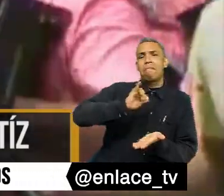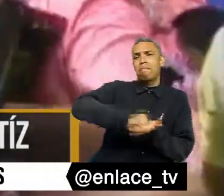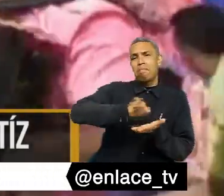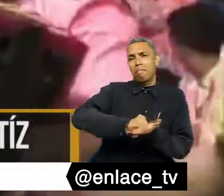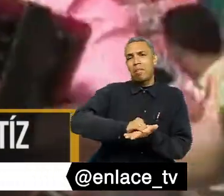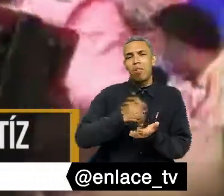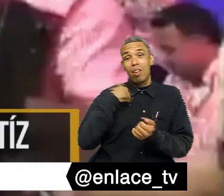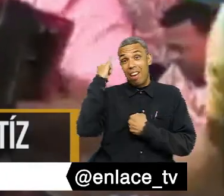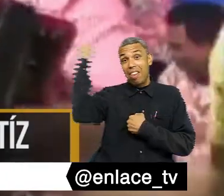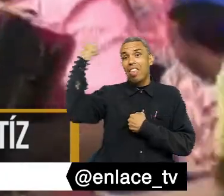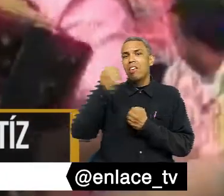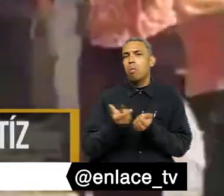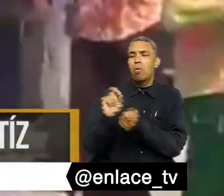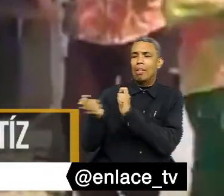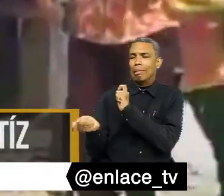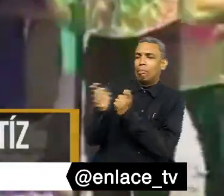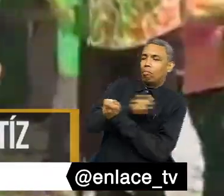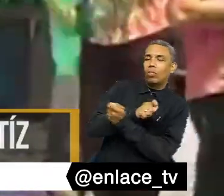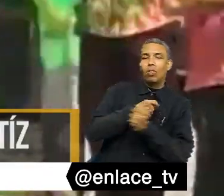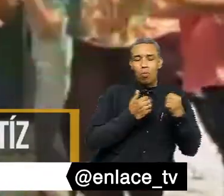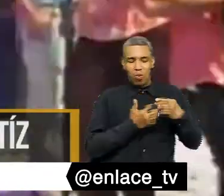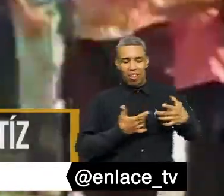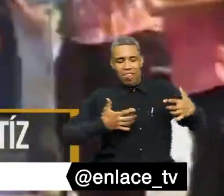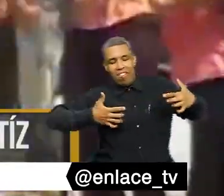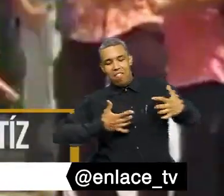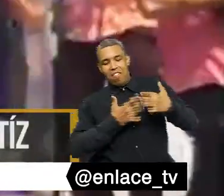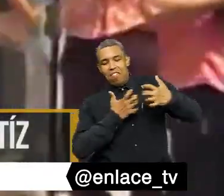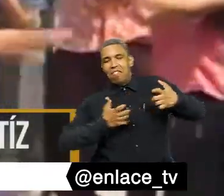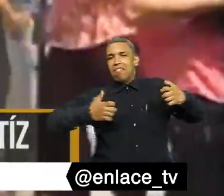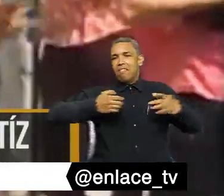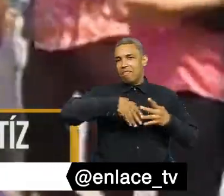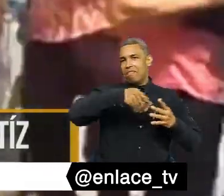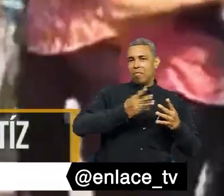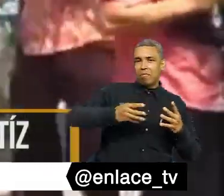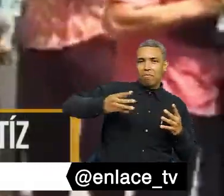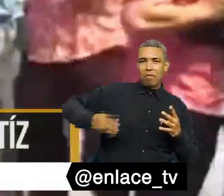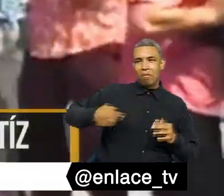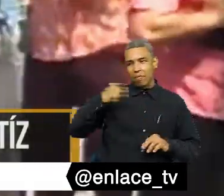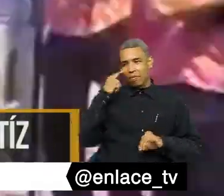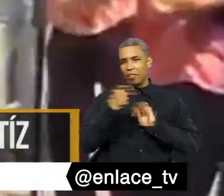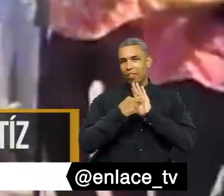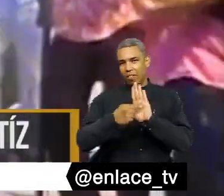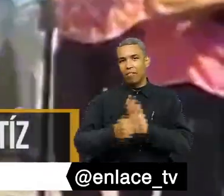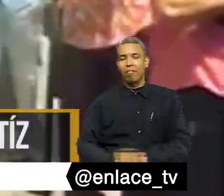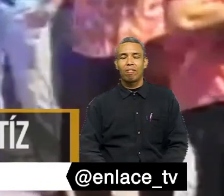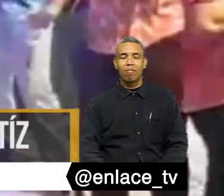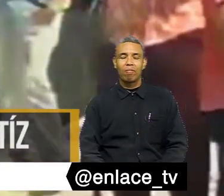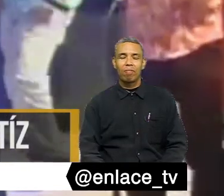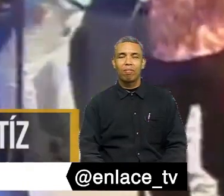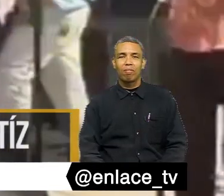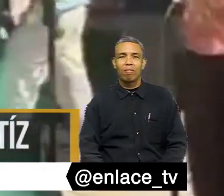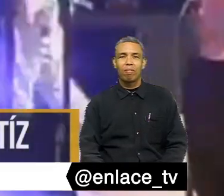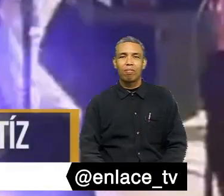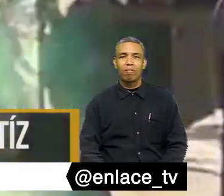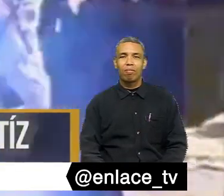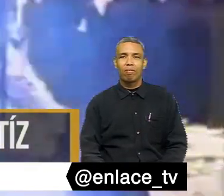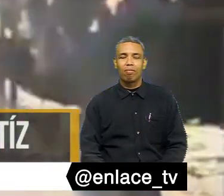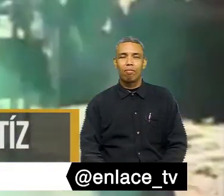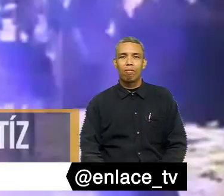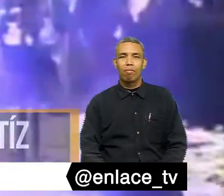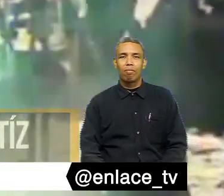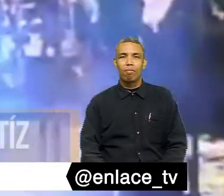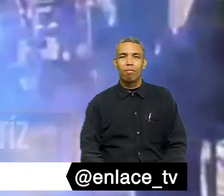El Faruchazo, más vigente que nunca en la música, exalta al maestro Gabriel Rumba Romero grabándole El Machete, obra que llega